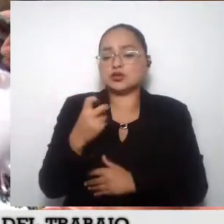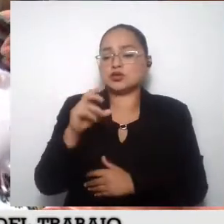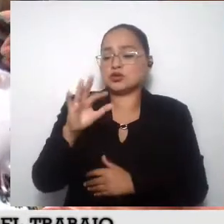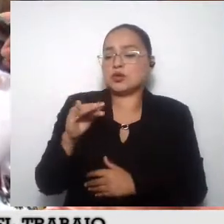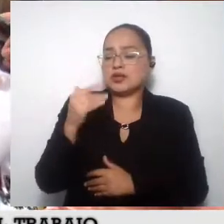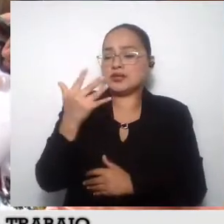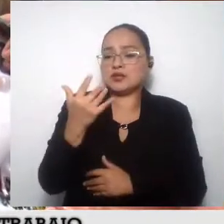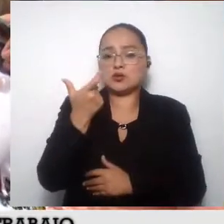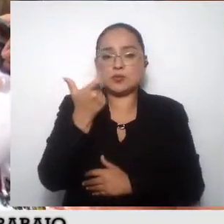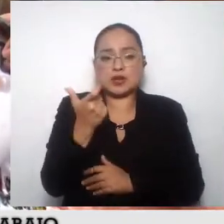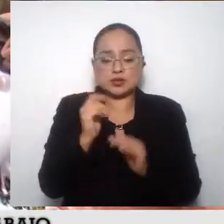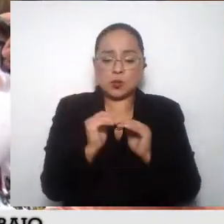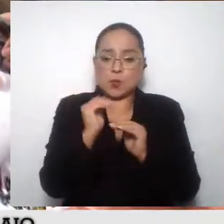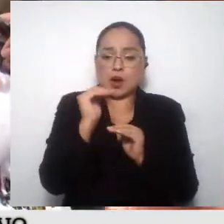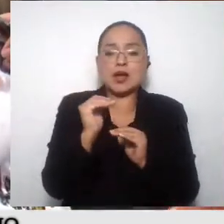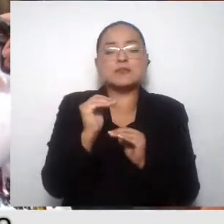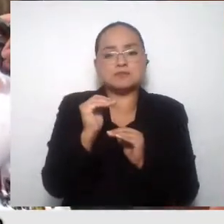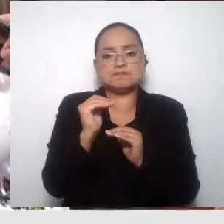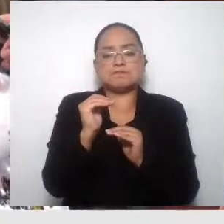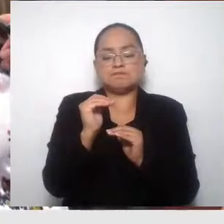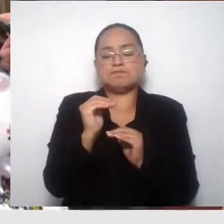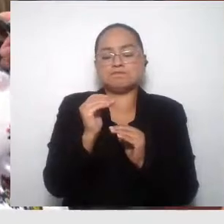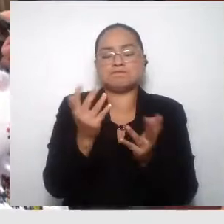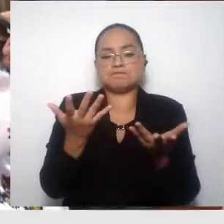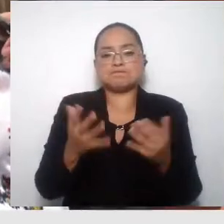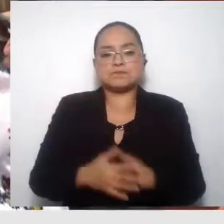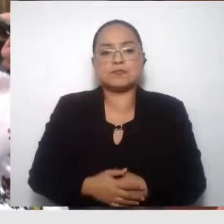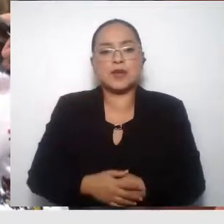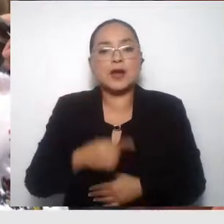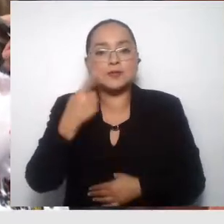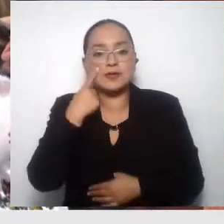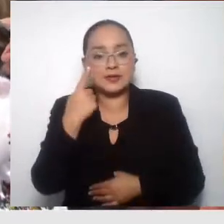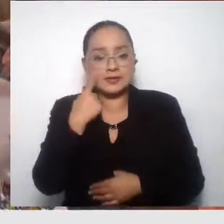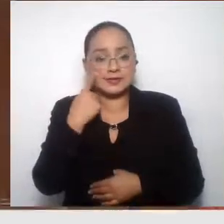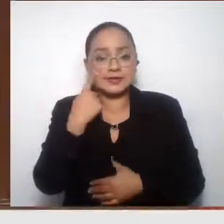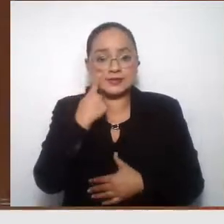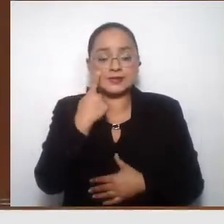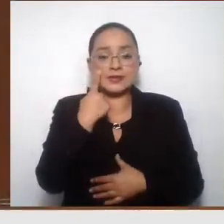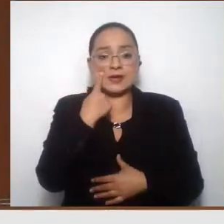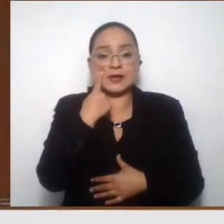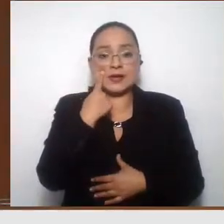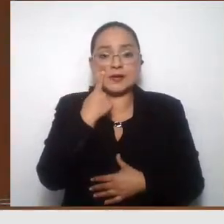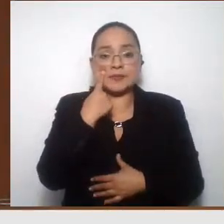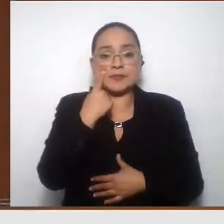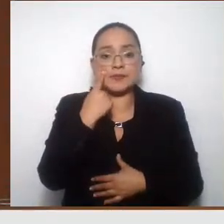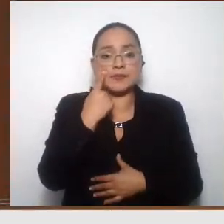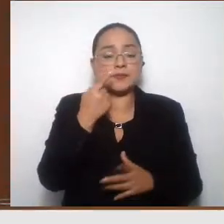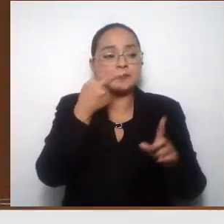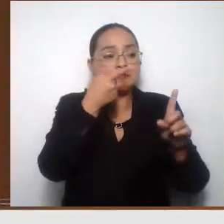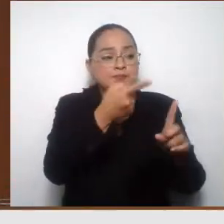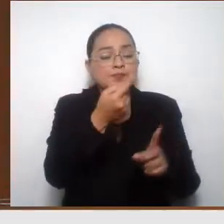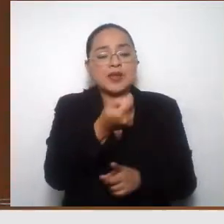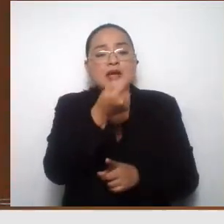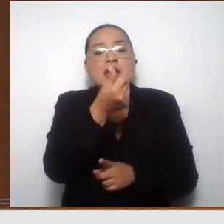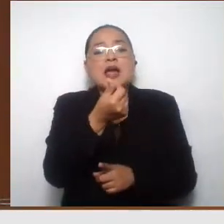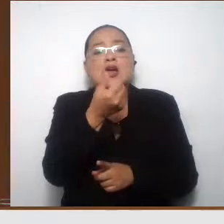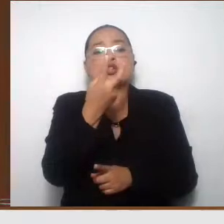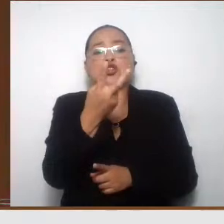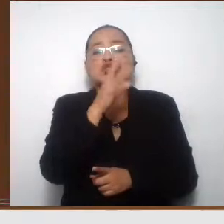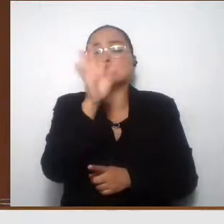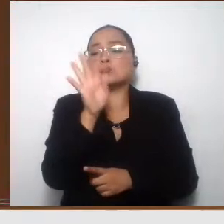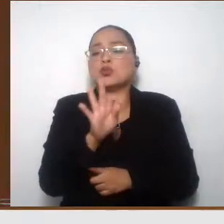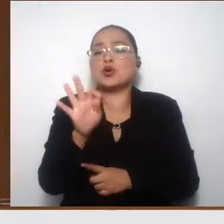21,255 pesos mensuales. Escúchenme bien, lo que representa apenas el 2%